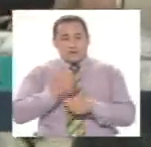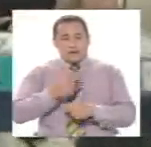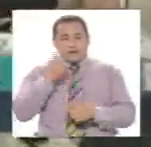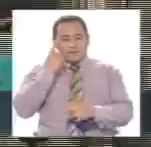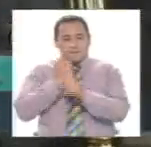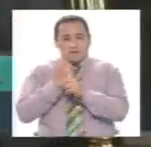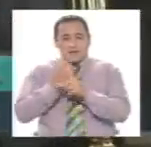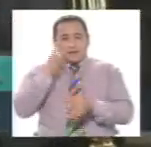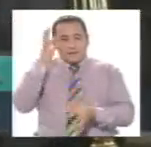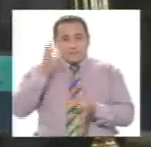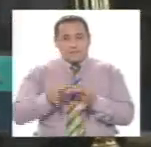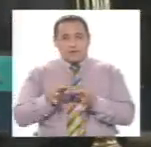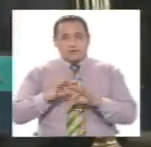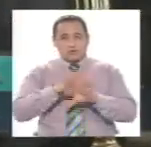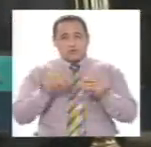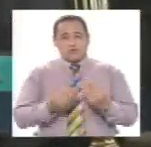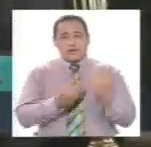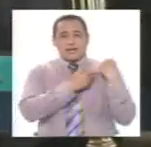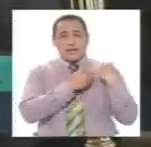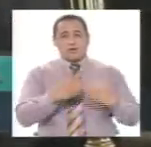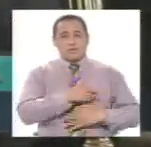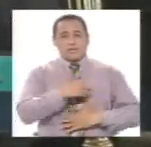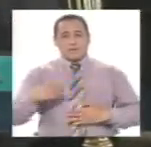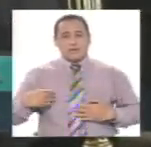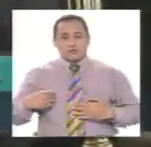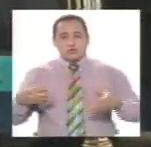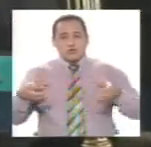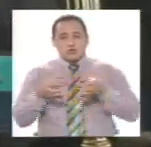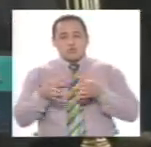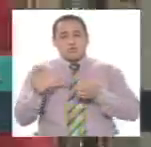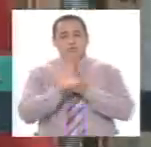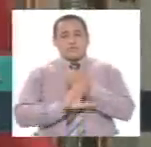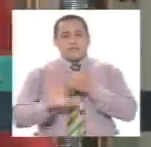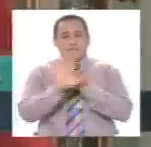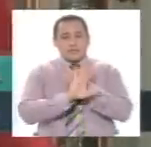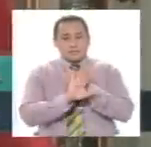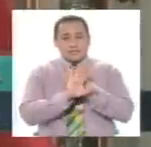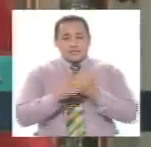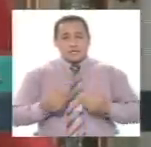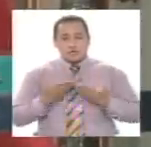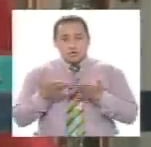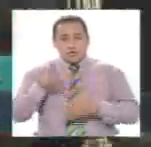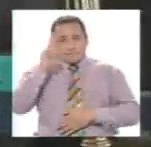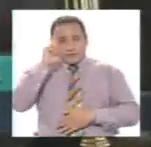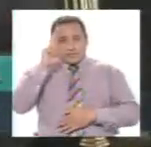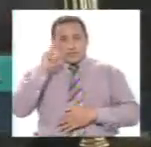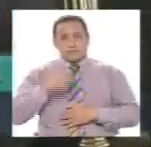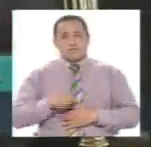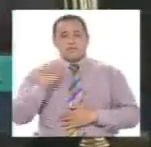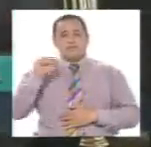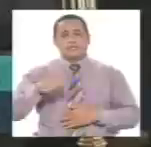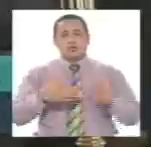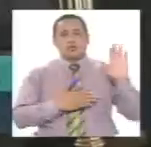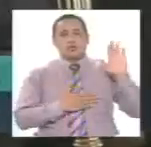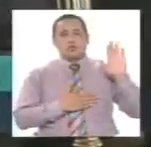y fielmente el cargo de ministro de Estado en el despacho de defensa que os confío. Sí, juro. Si así